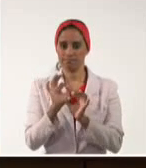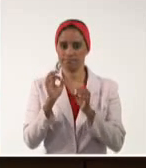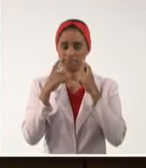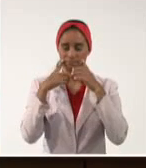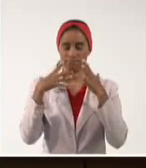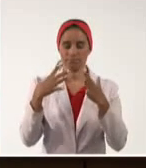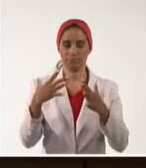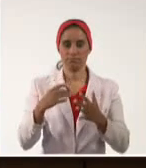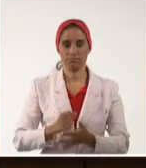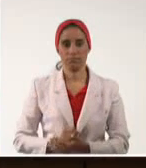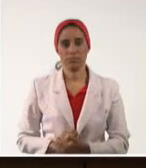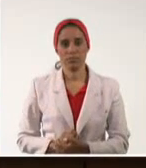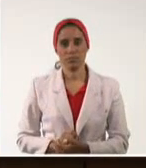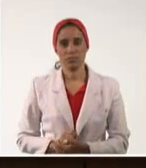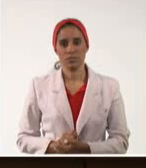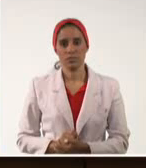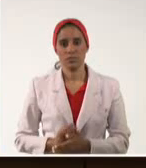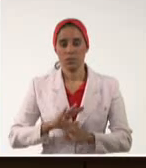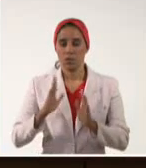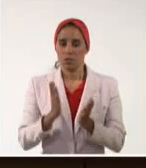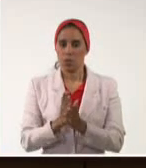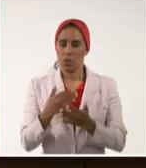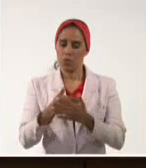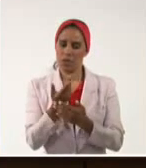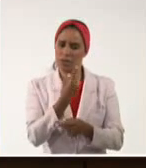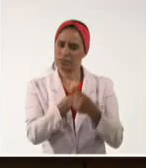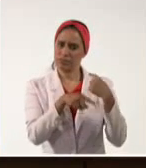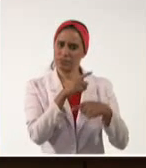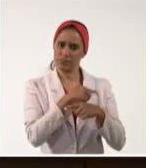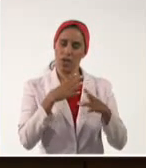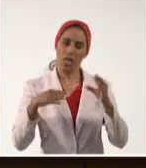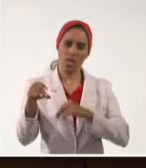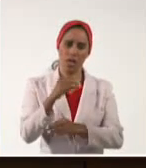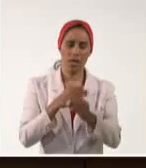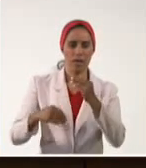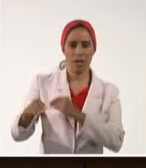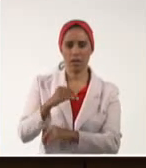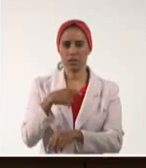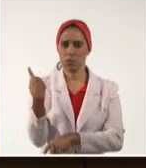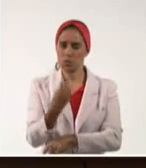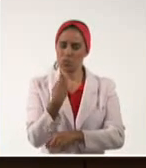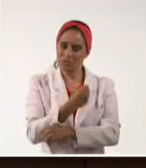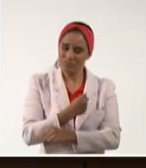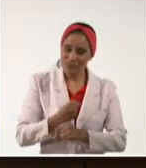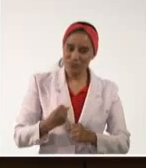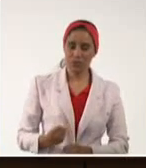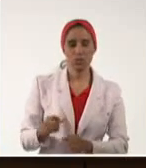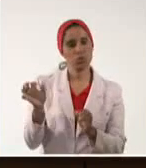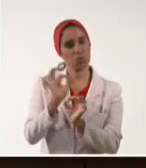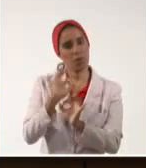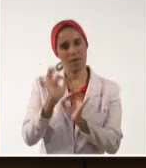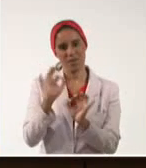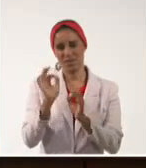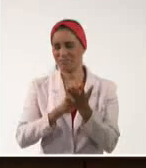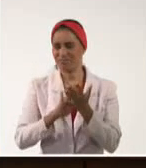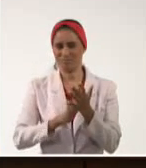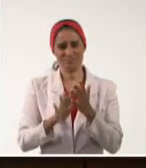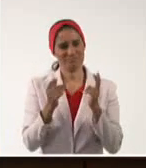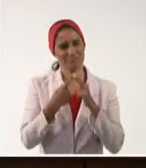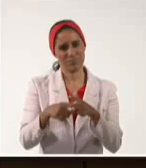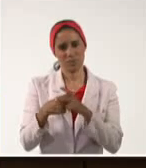determinantes. Durante estos días hemos hablado de esfuerzos que todavía no se traducen en soluciones, de medidas que